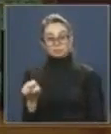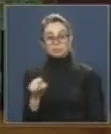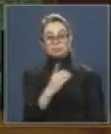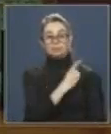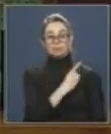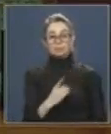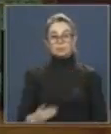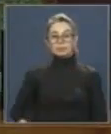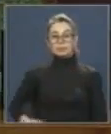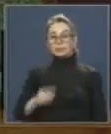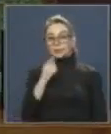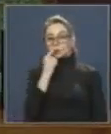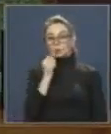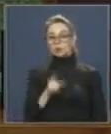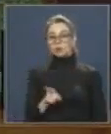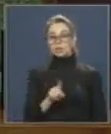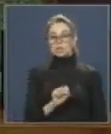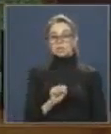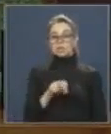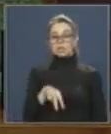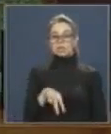diputado don gustavo sanhueza